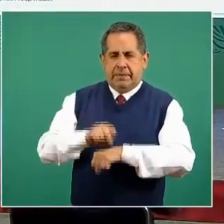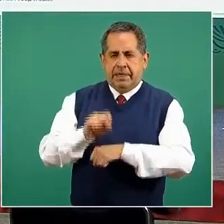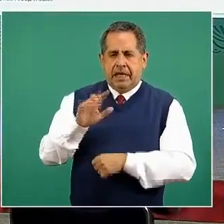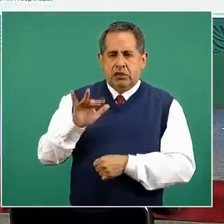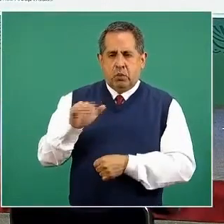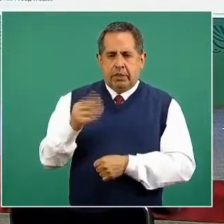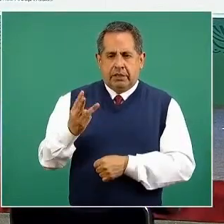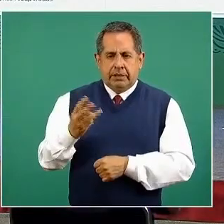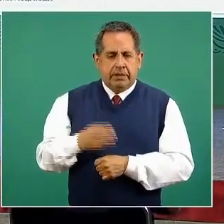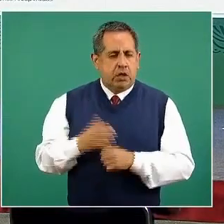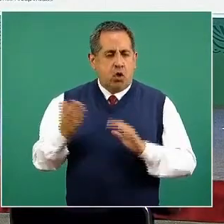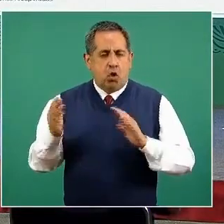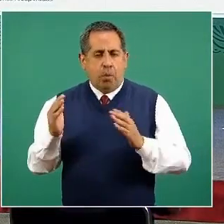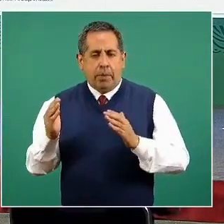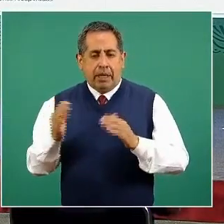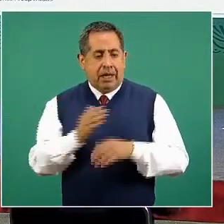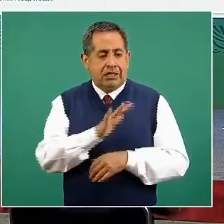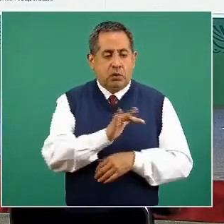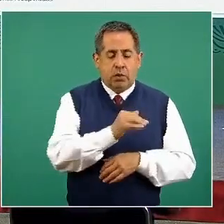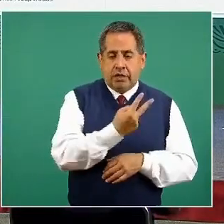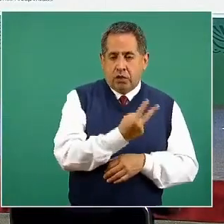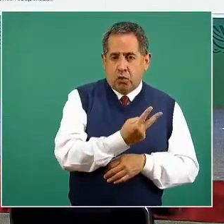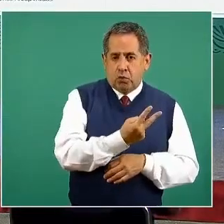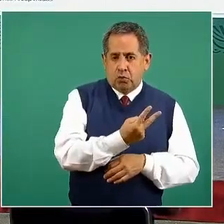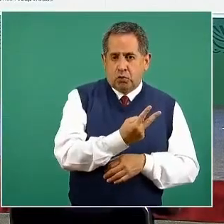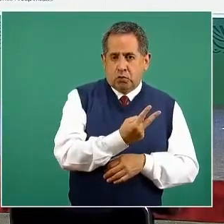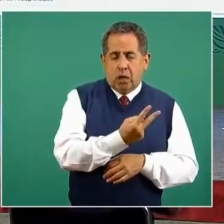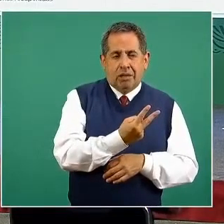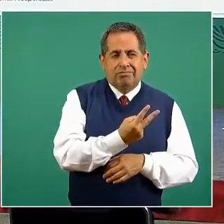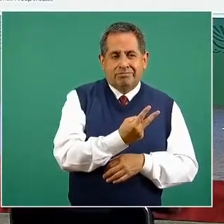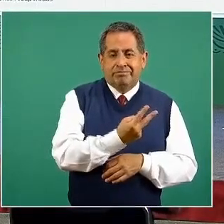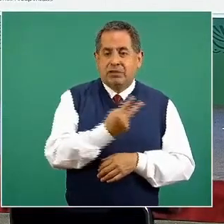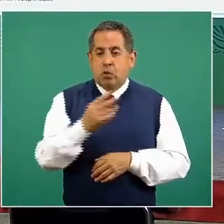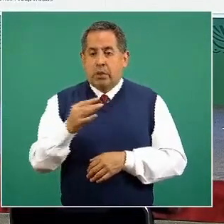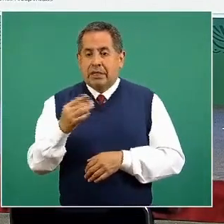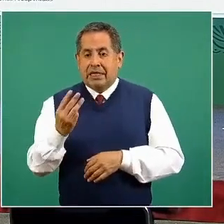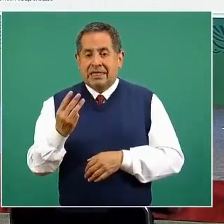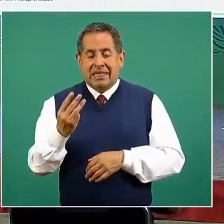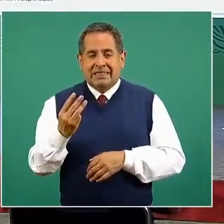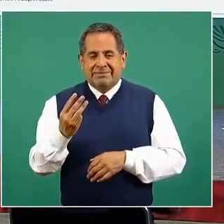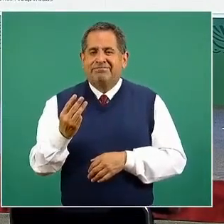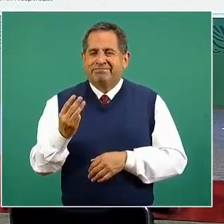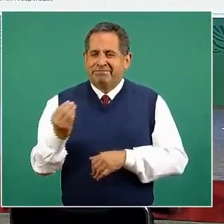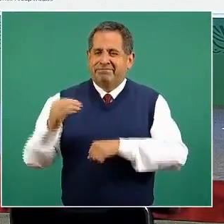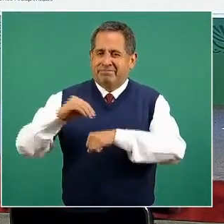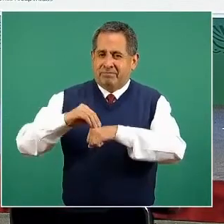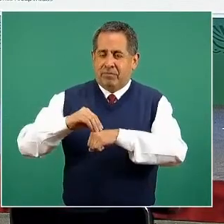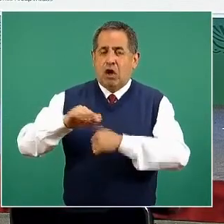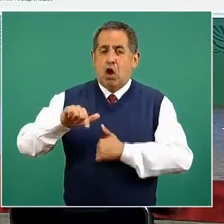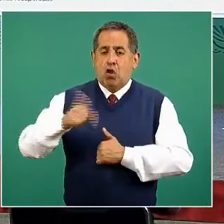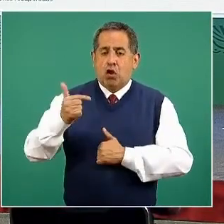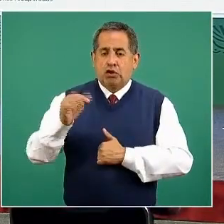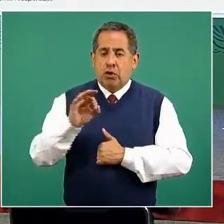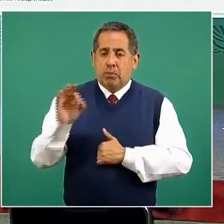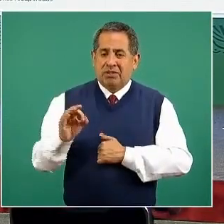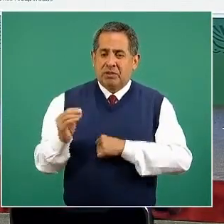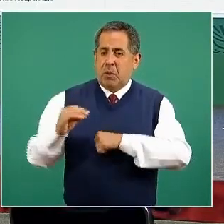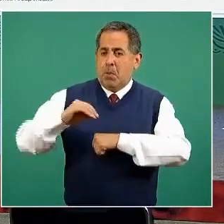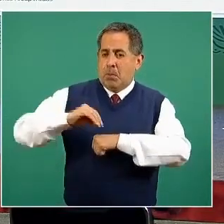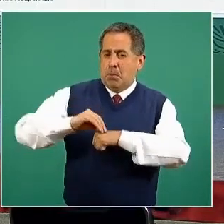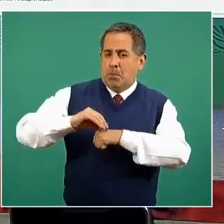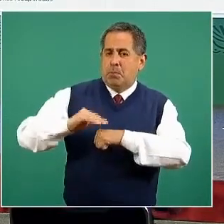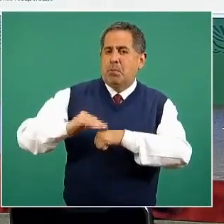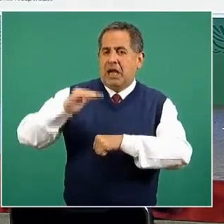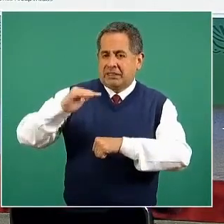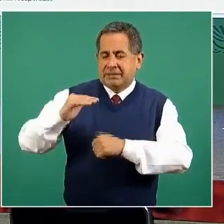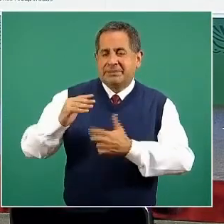que si la comparamos con la 52, pues bueno, tenemos un incremento de un más 12%, regresando un poco al nivel que